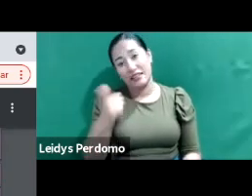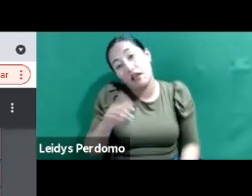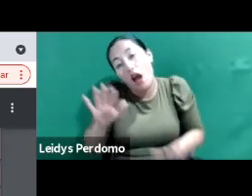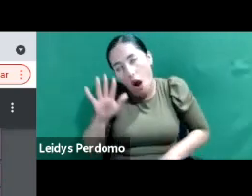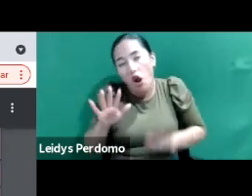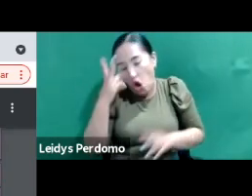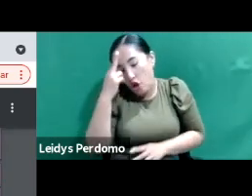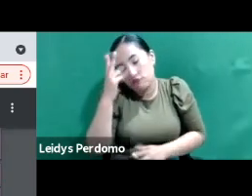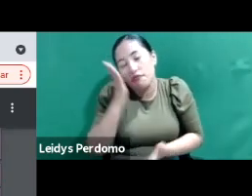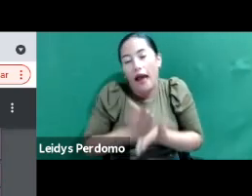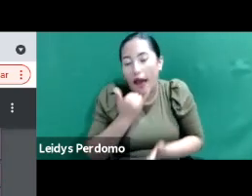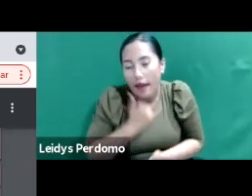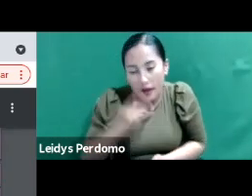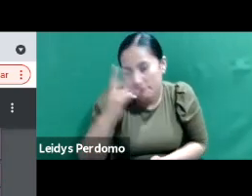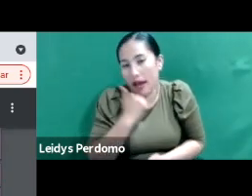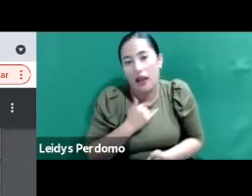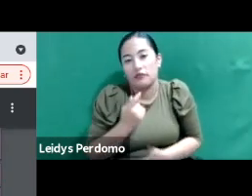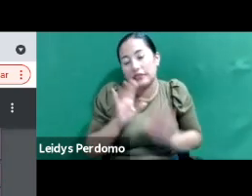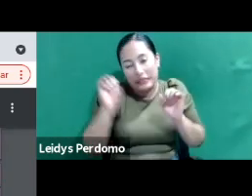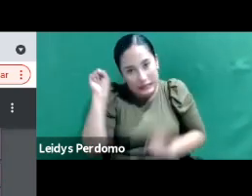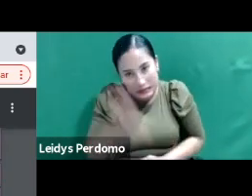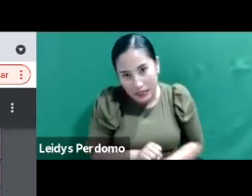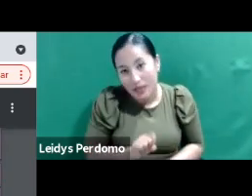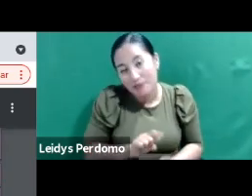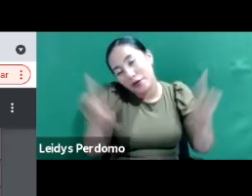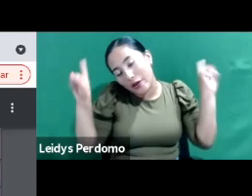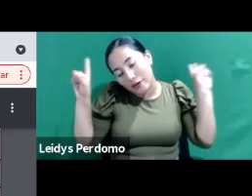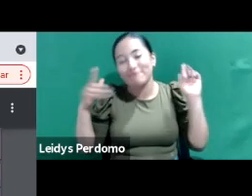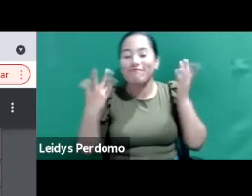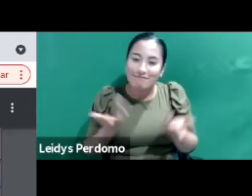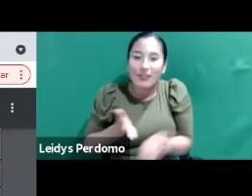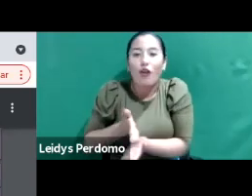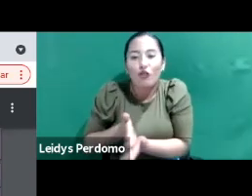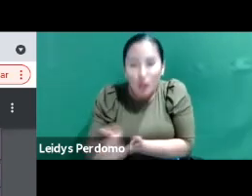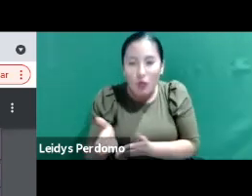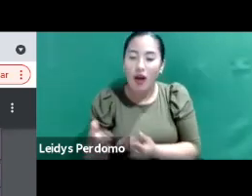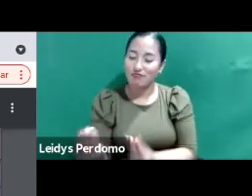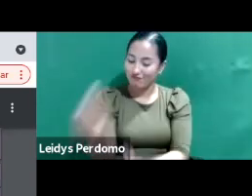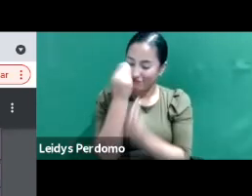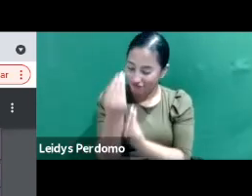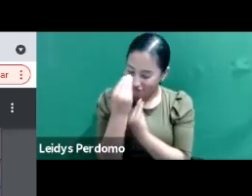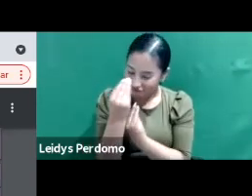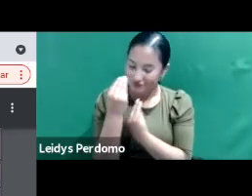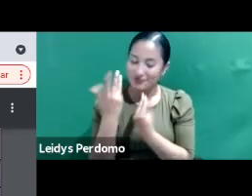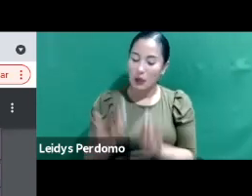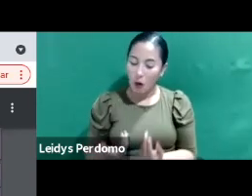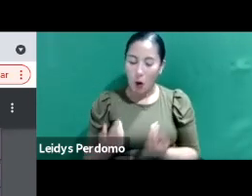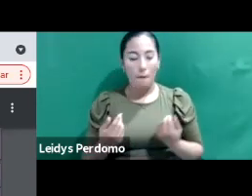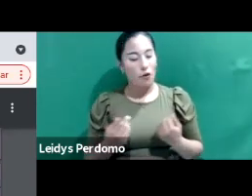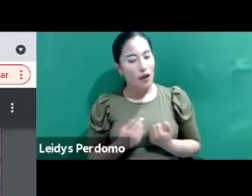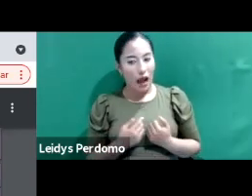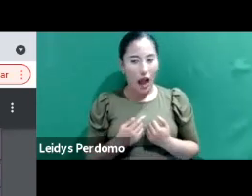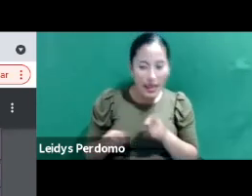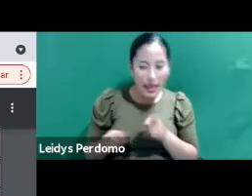es importante. Entonces, el llamado es a seguir, a continuar aprendiendo, a entrenarnos, a buscar siempre las mejores posibilidades,